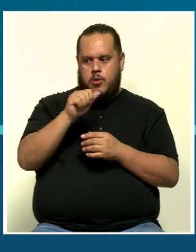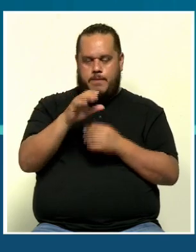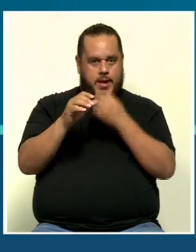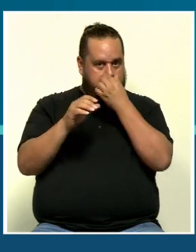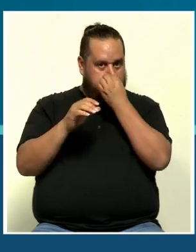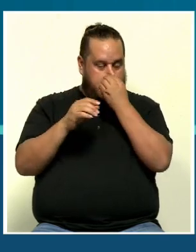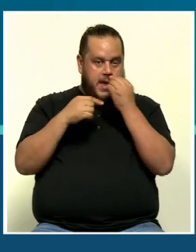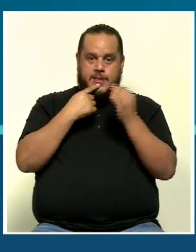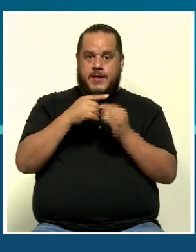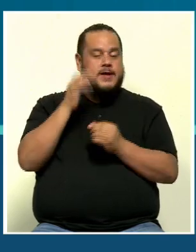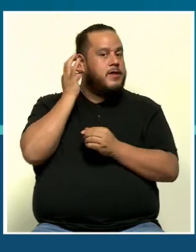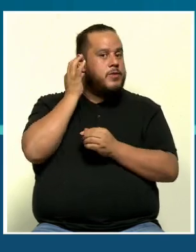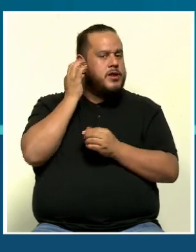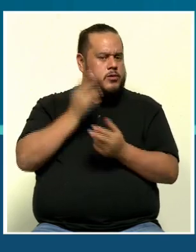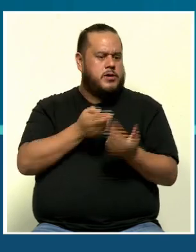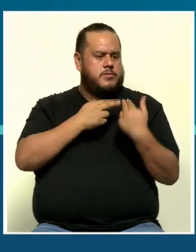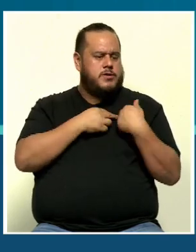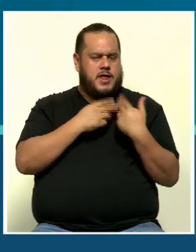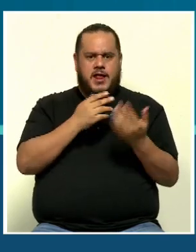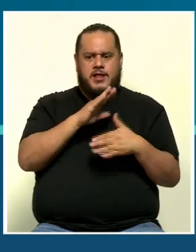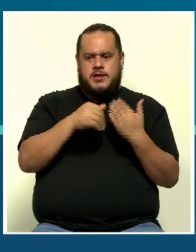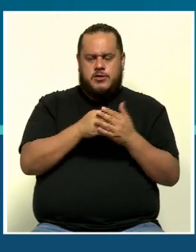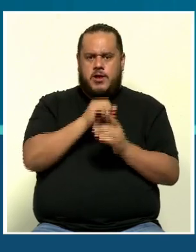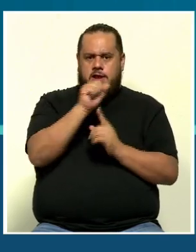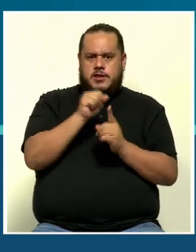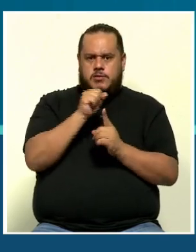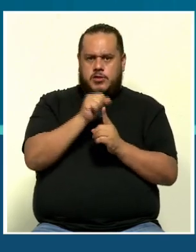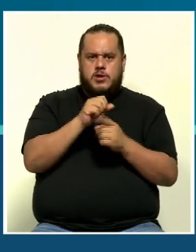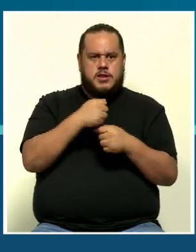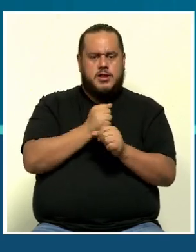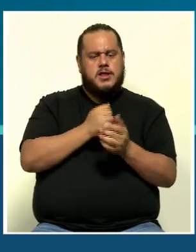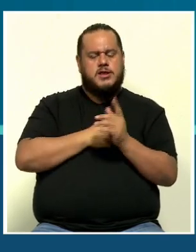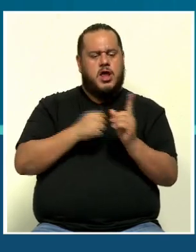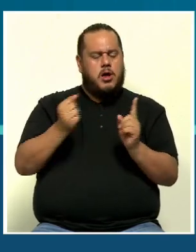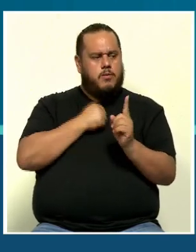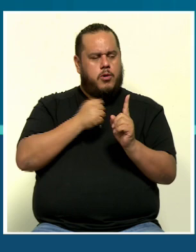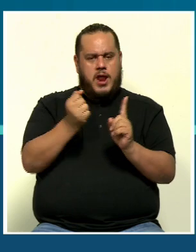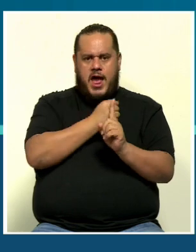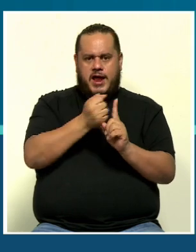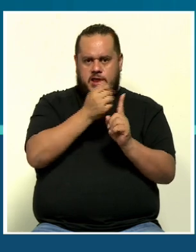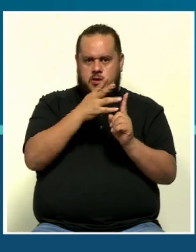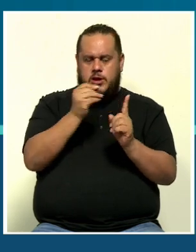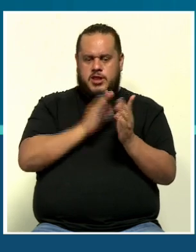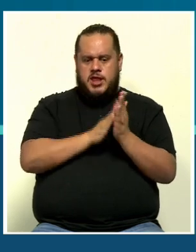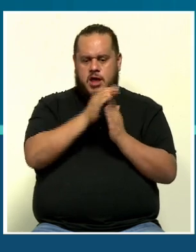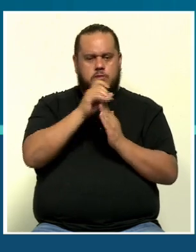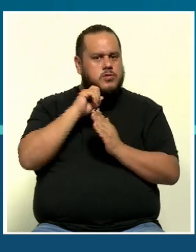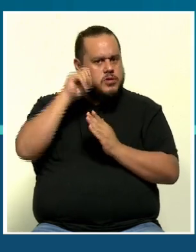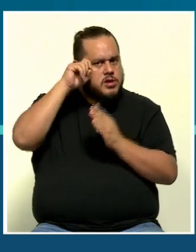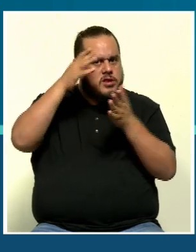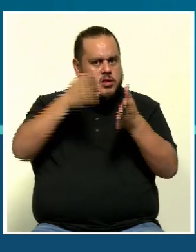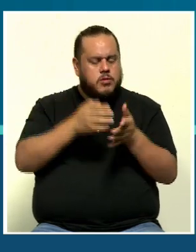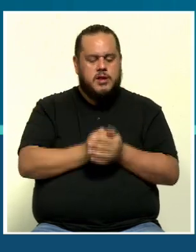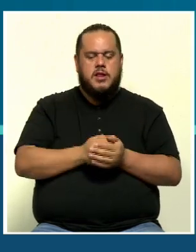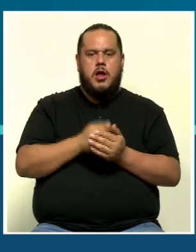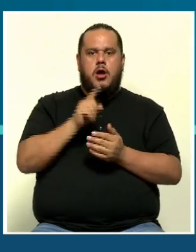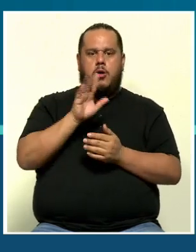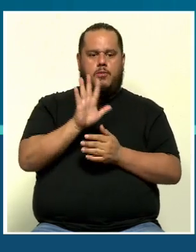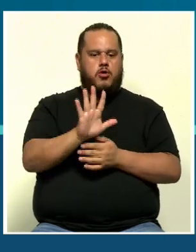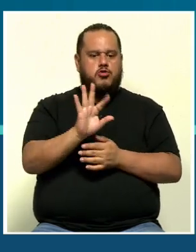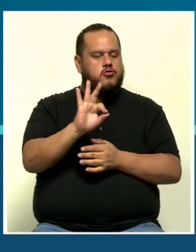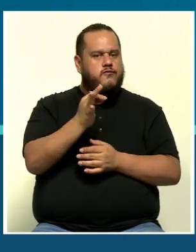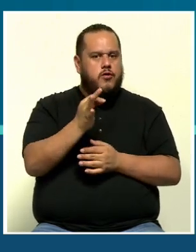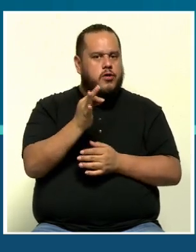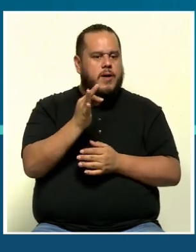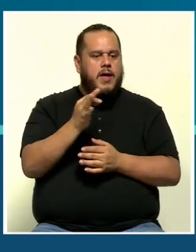que las mujeres son las culpables de las atrocidades perpetradas por agresores y acosadores sexuales, simplemente por su forma de caminar, de vestir